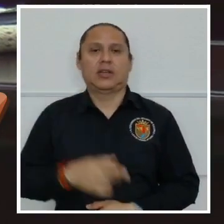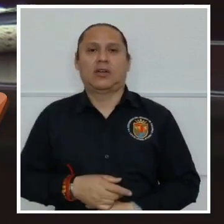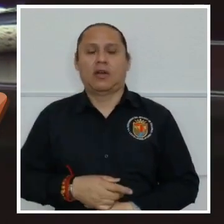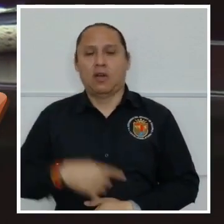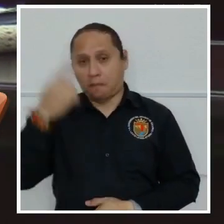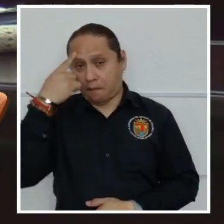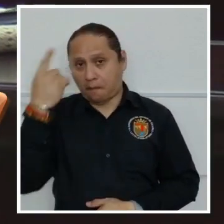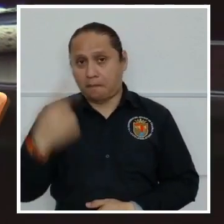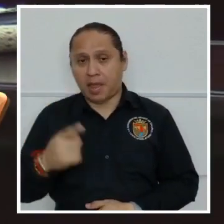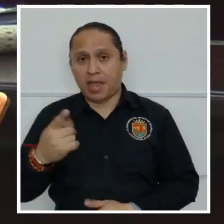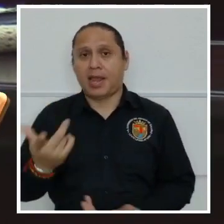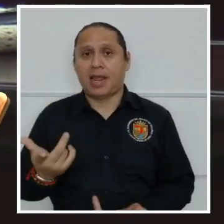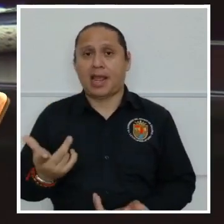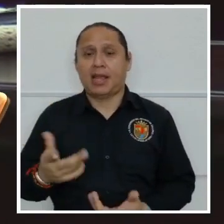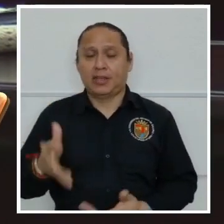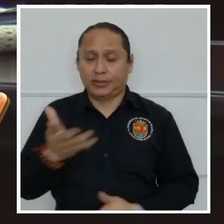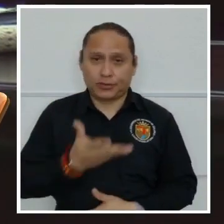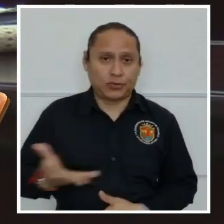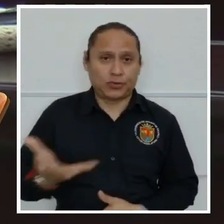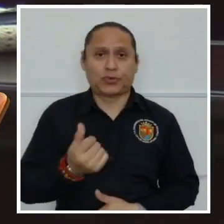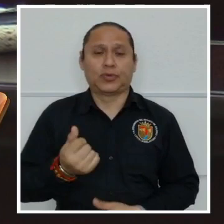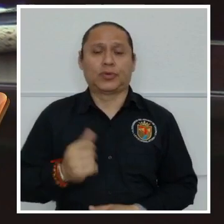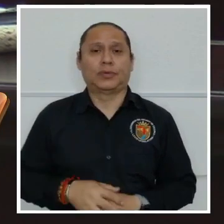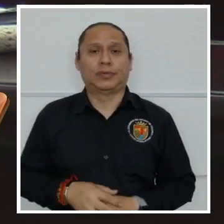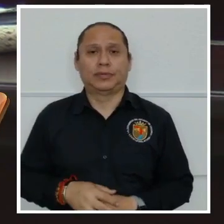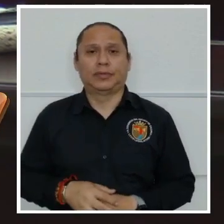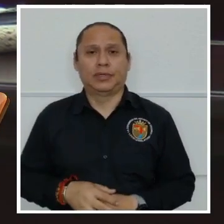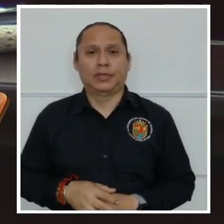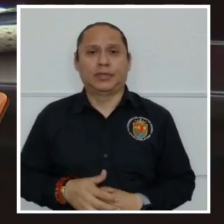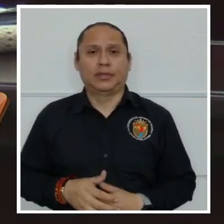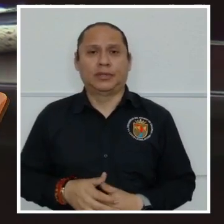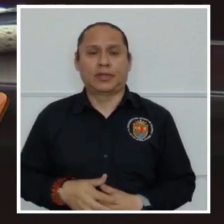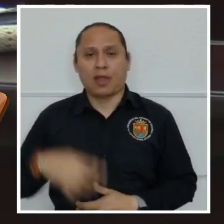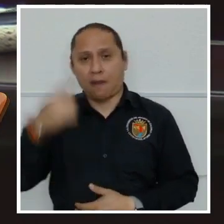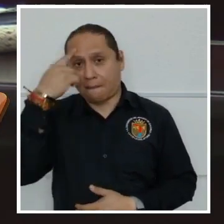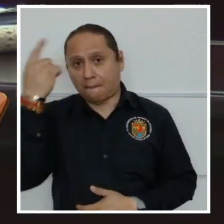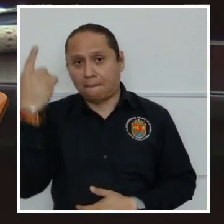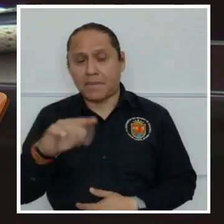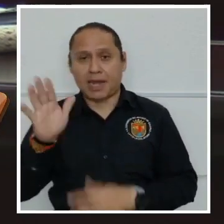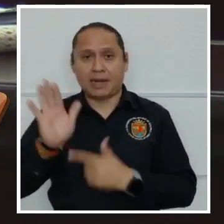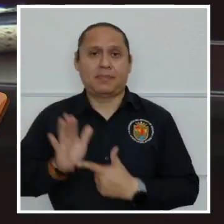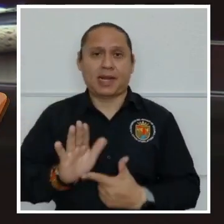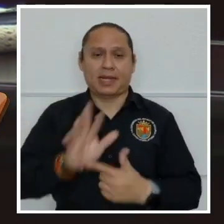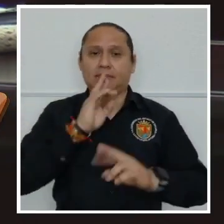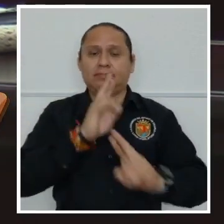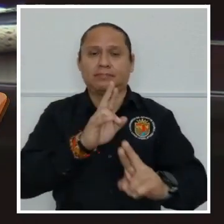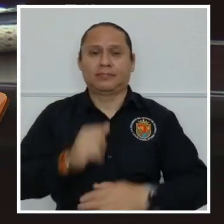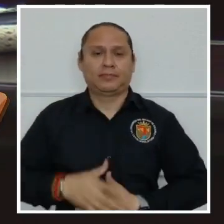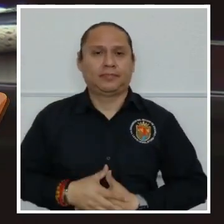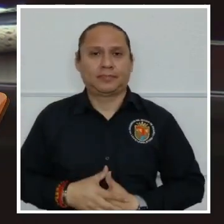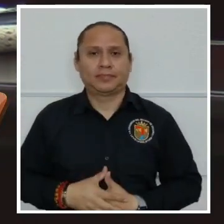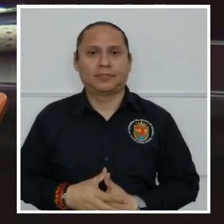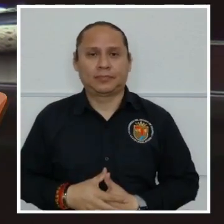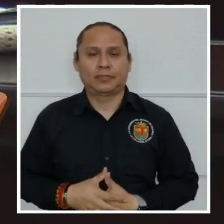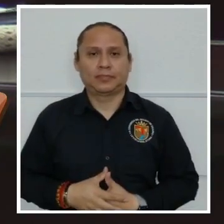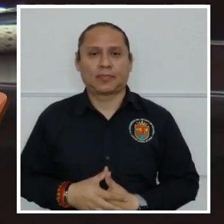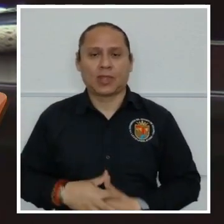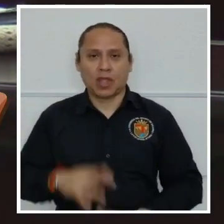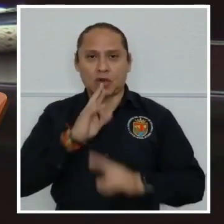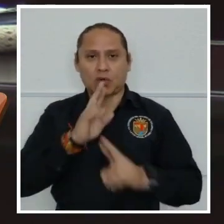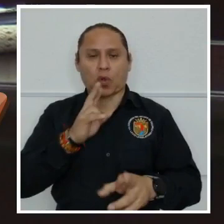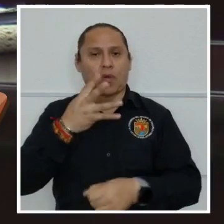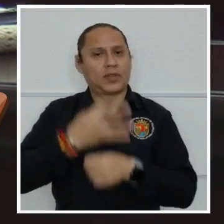referidas para quedar en los términos de las consideraciones del presente dictamen.